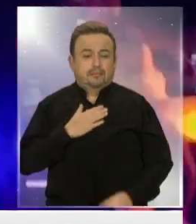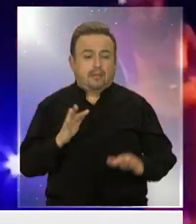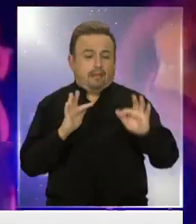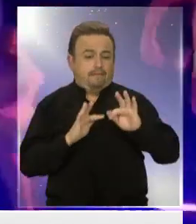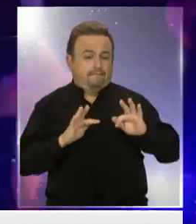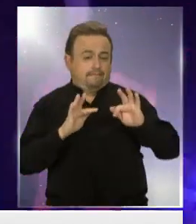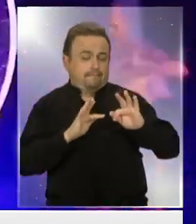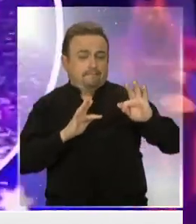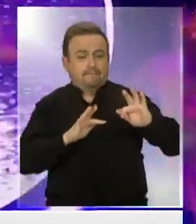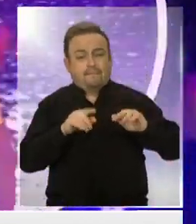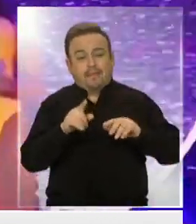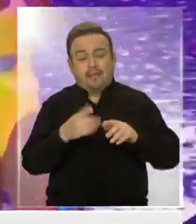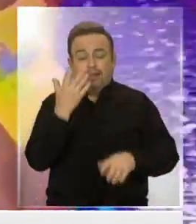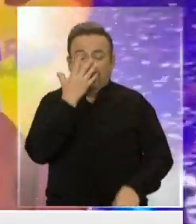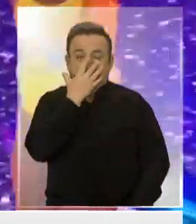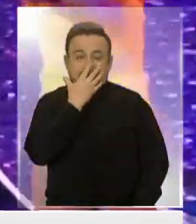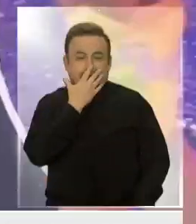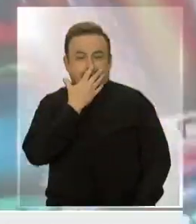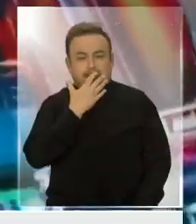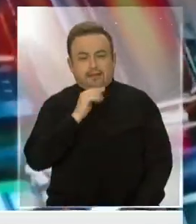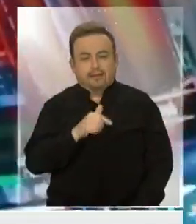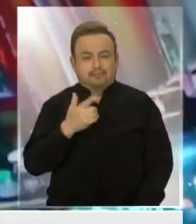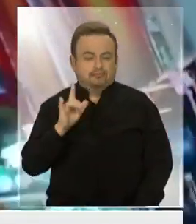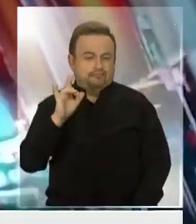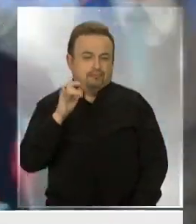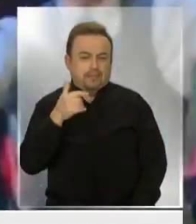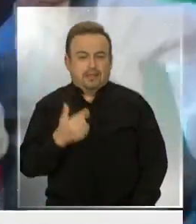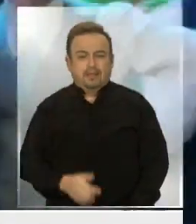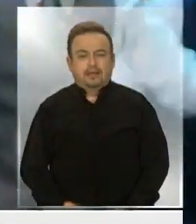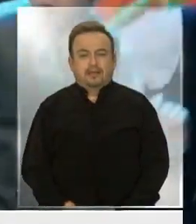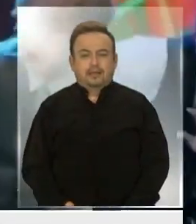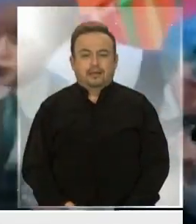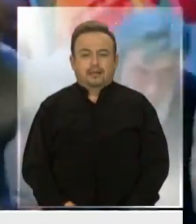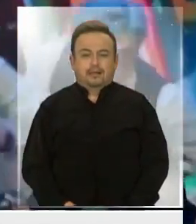felicitaciones, muy lindo en Instagram.